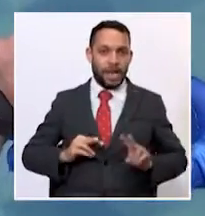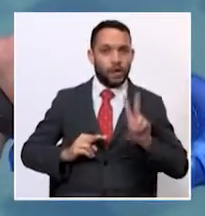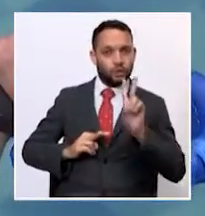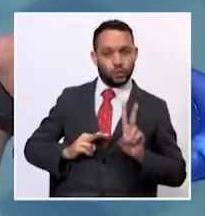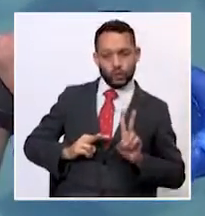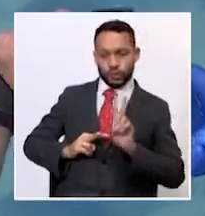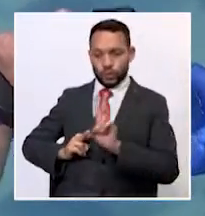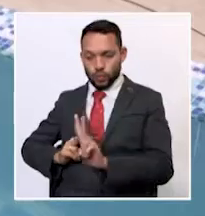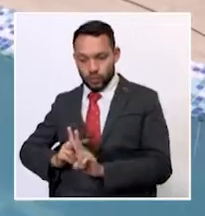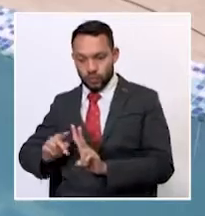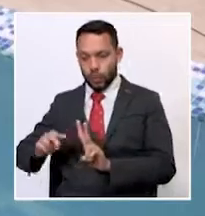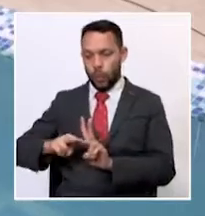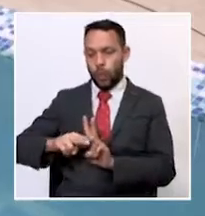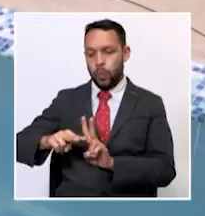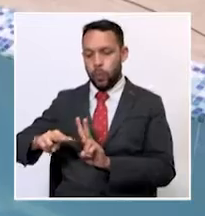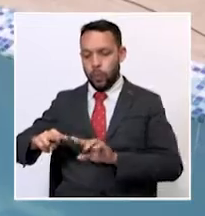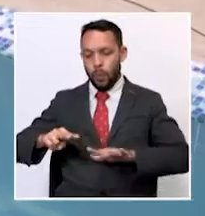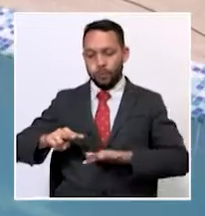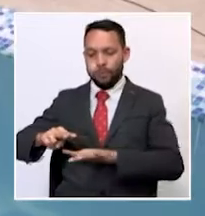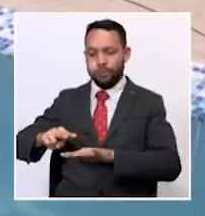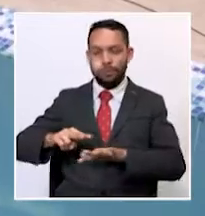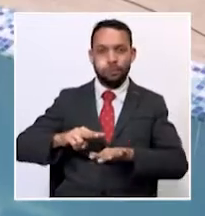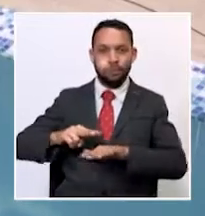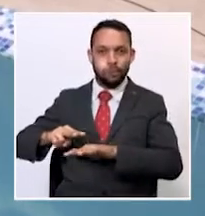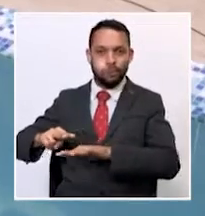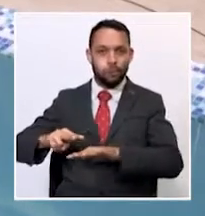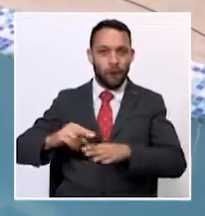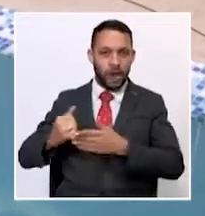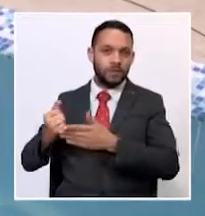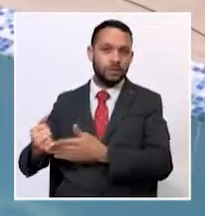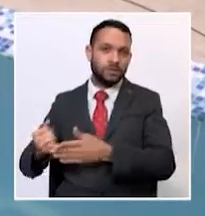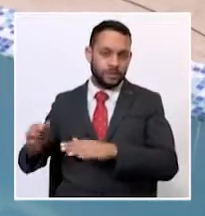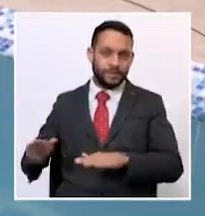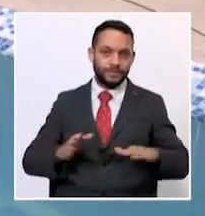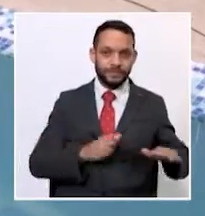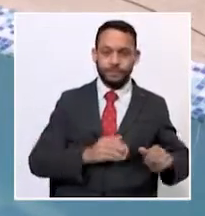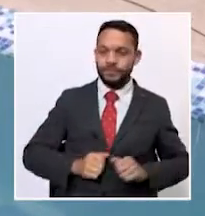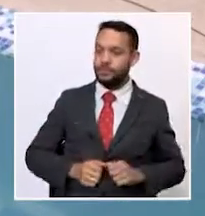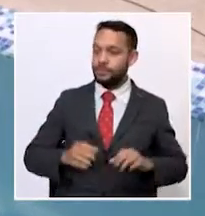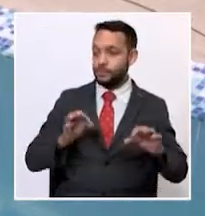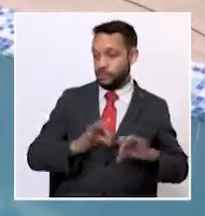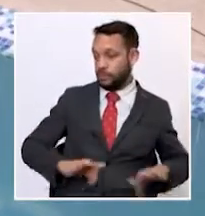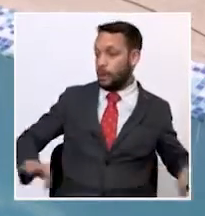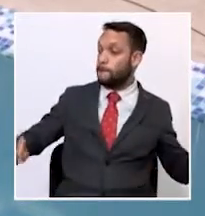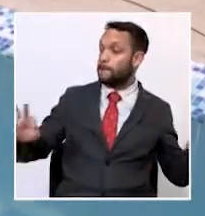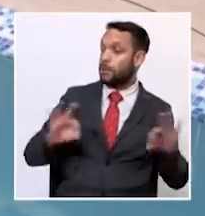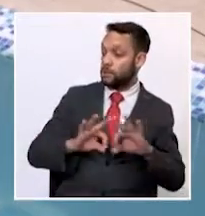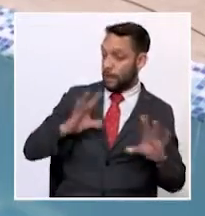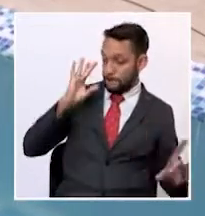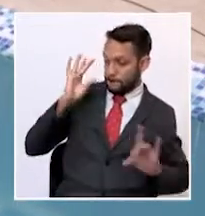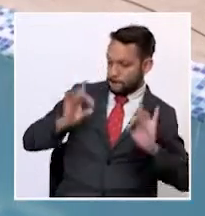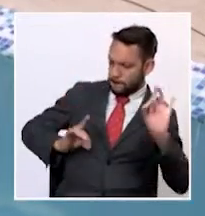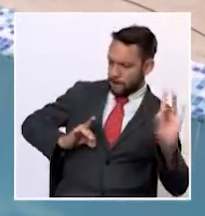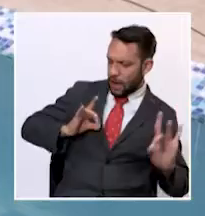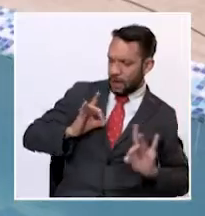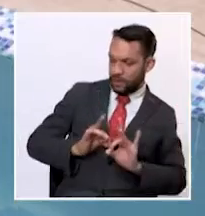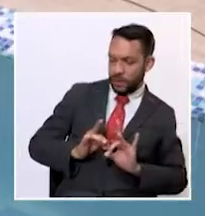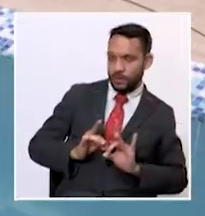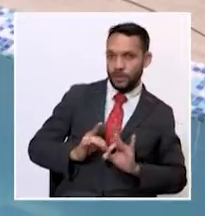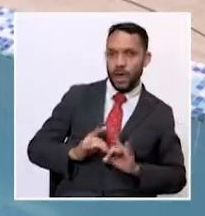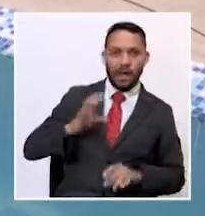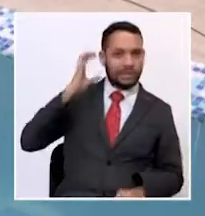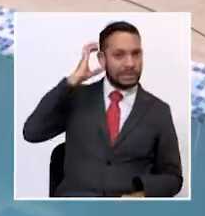el proceso de liberación de esa tensión. Un resultado maravilloso que vemos en pacientes que han tenido hipoxia